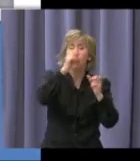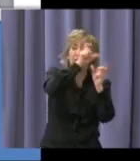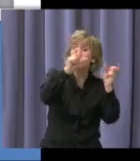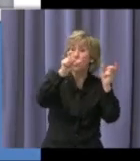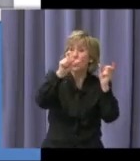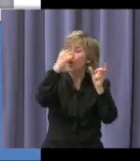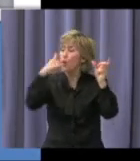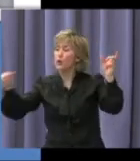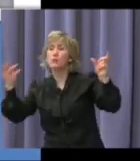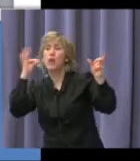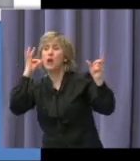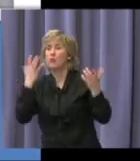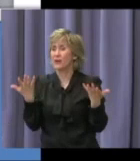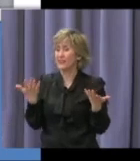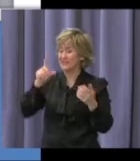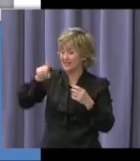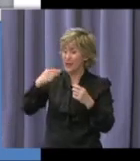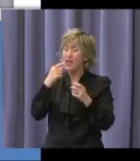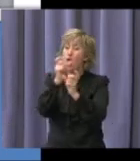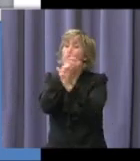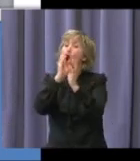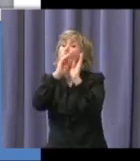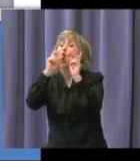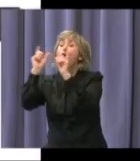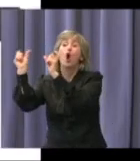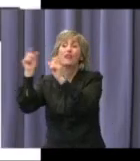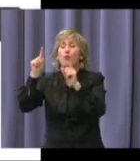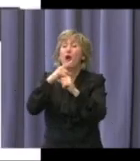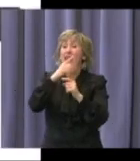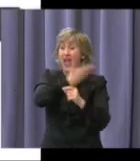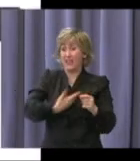es que eso también nos vale para ver el orden que damos a los adjetivos,